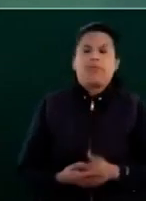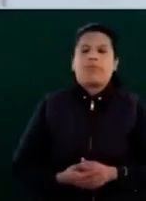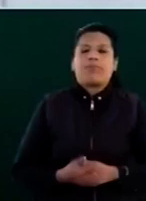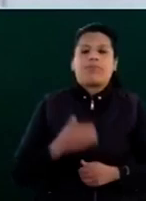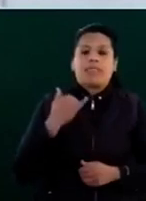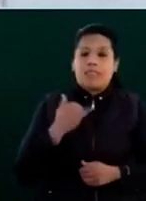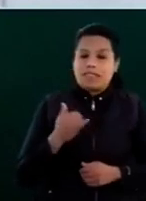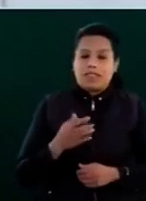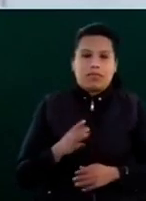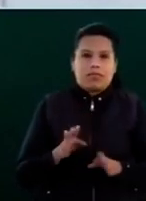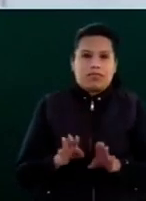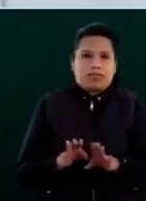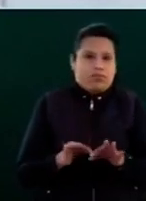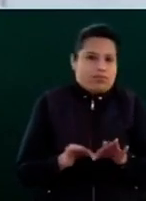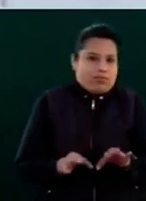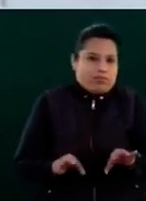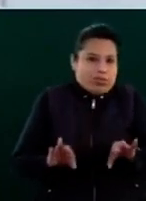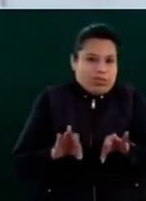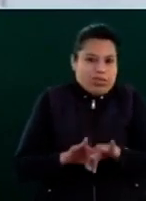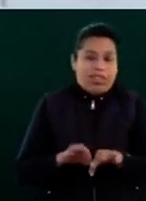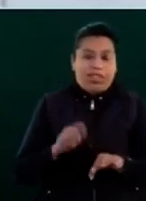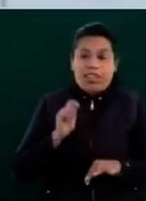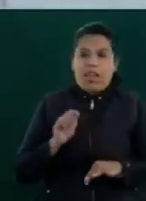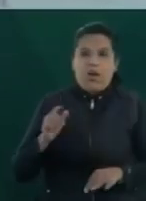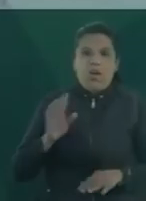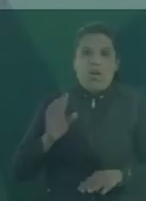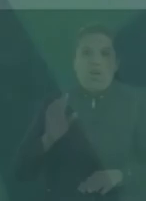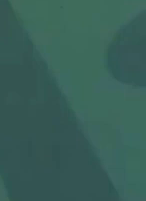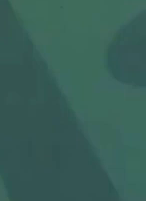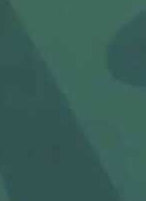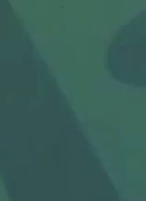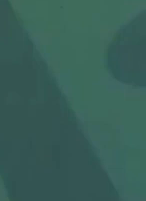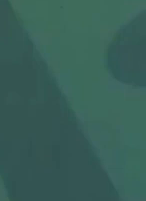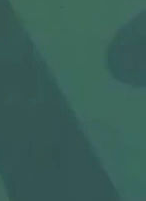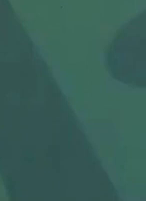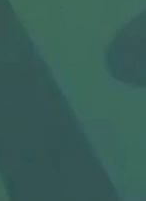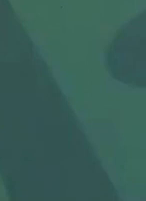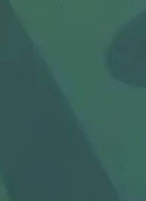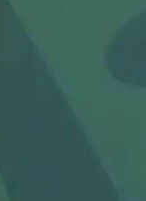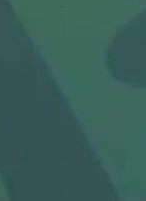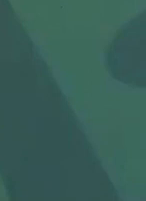por convicción, no por moda, el de